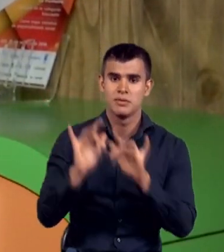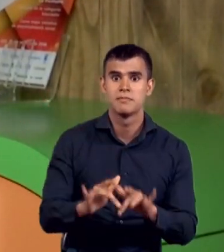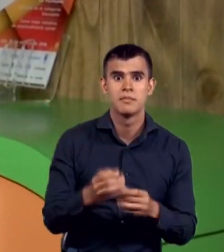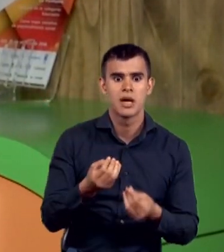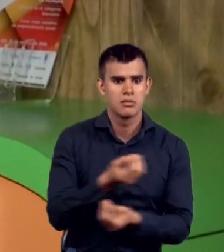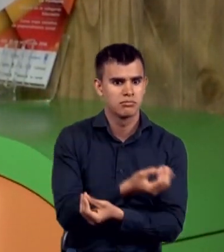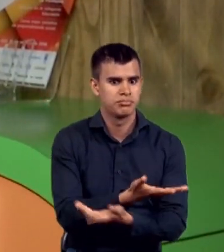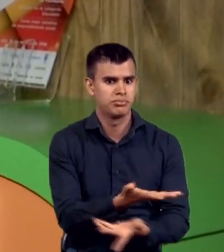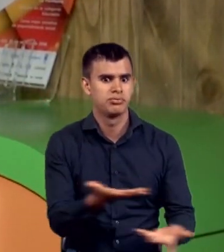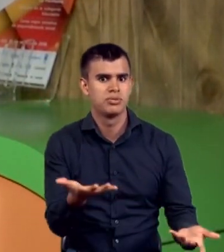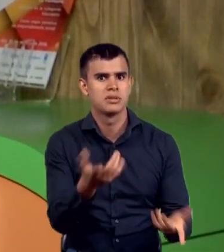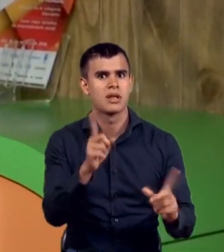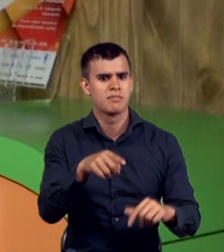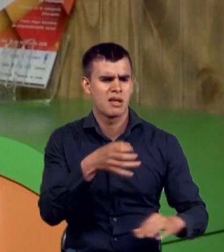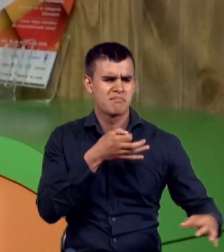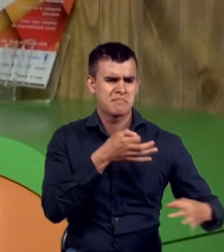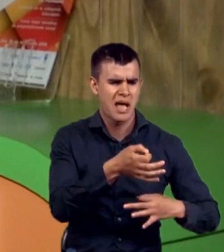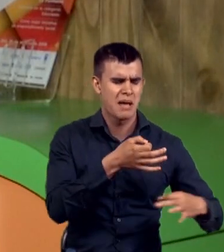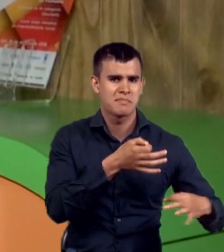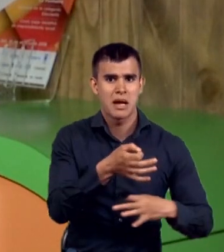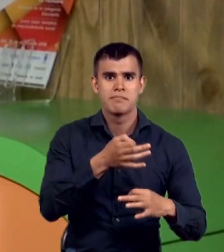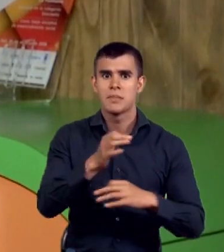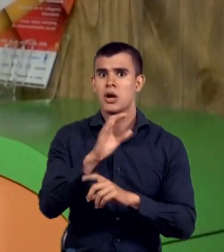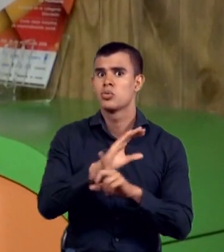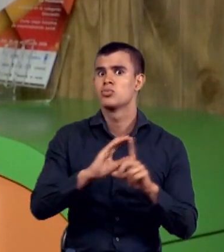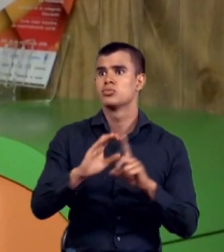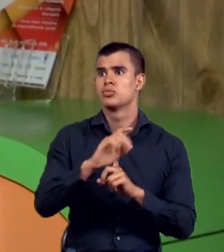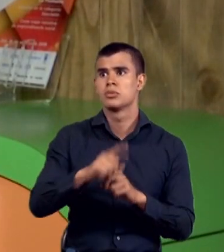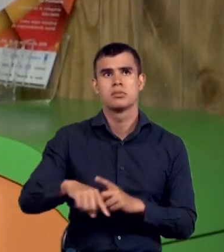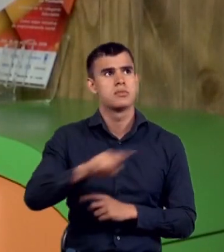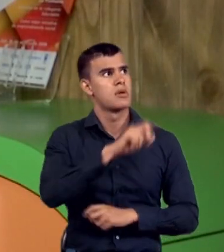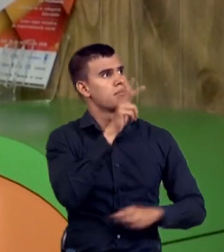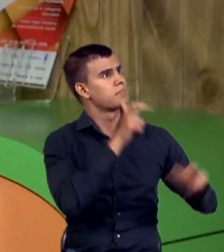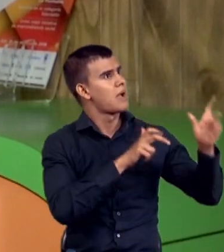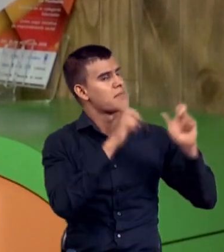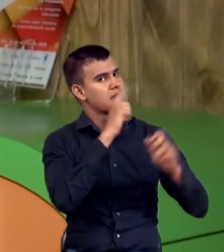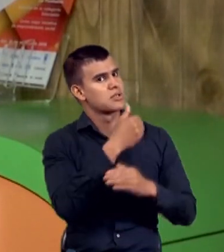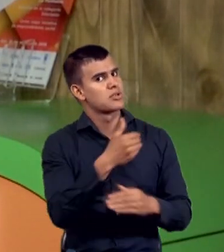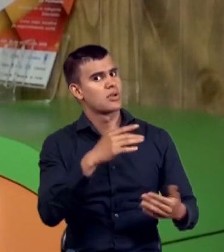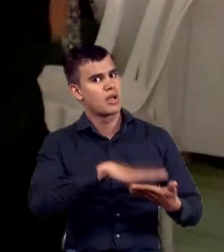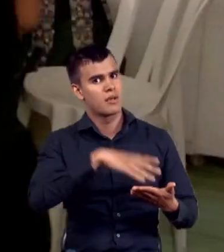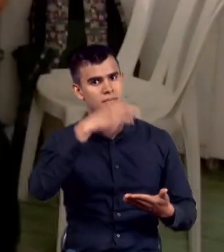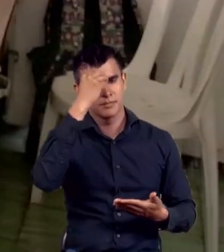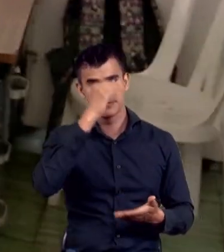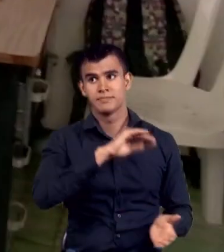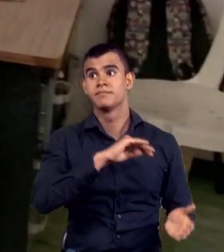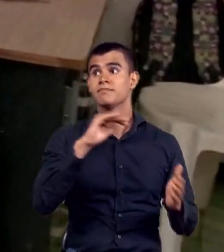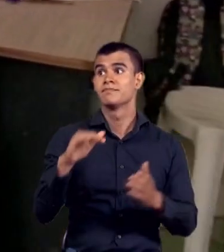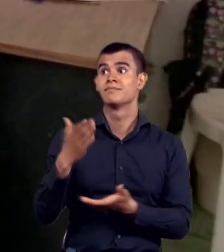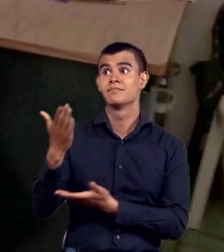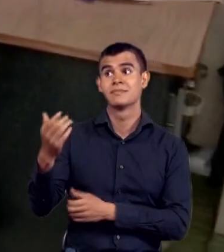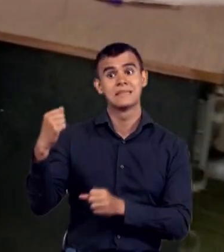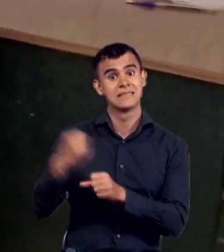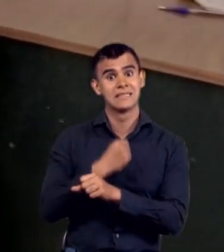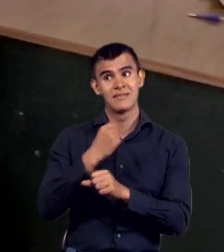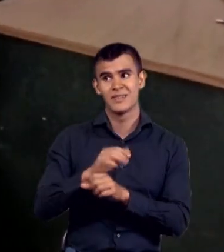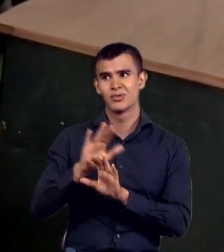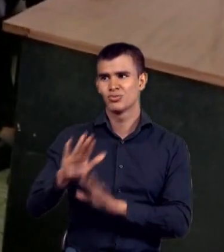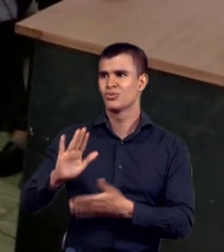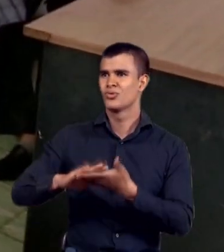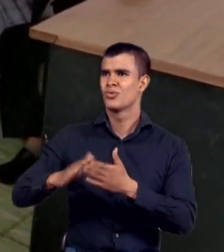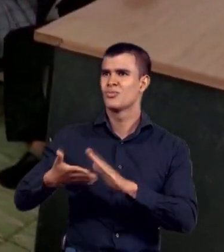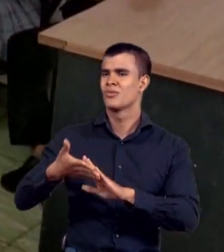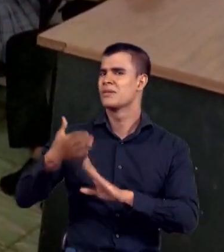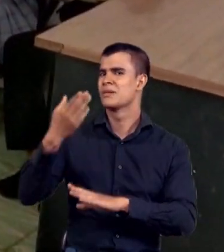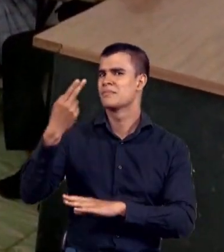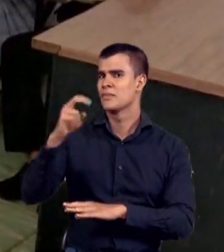venido al colegio a compartir el idioma y su cultura también natal con nuestros estudiantes. Por el buen trabajo realizado con la